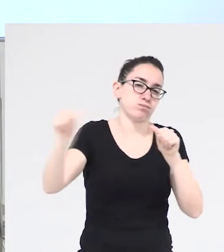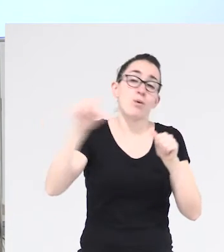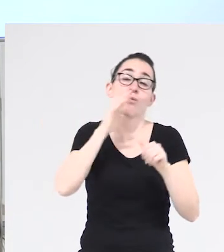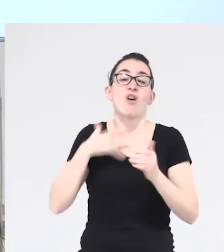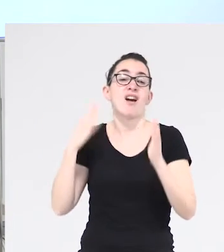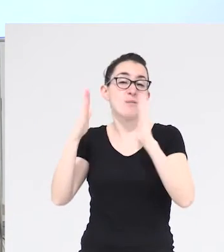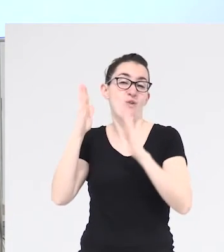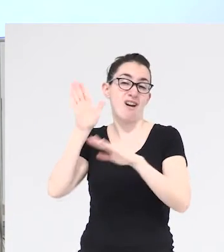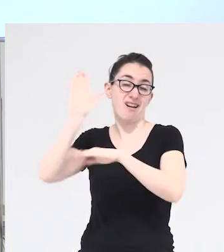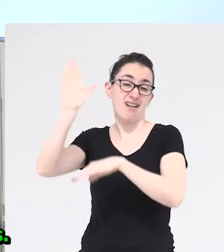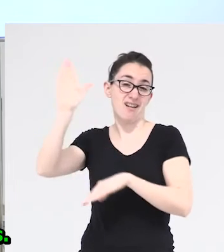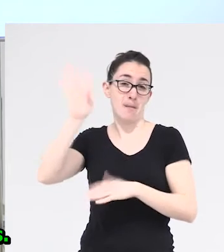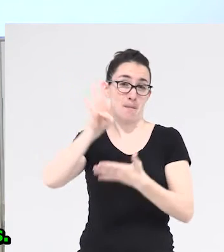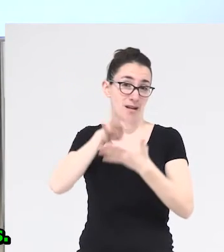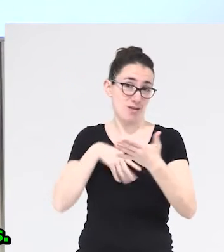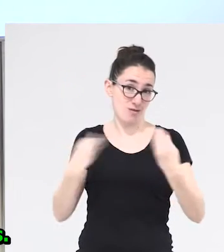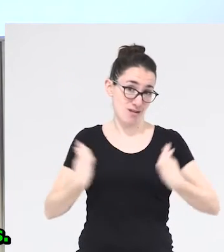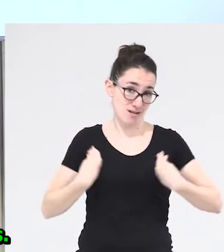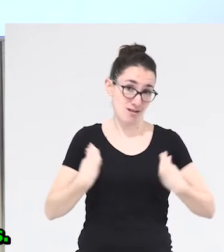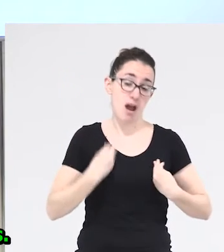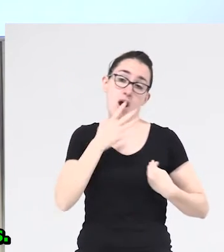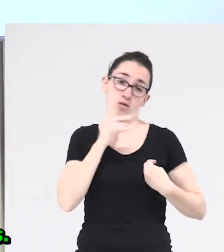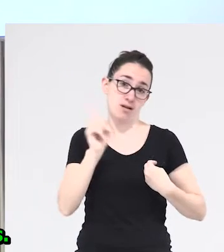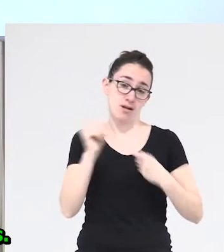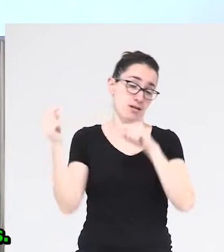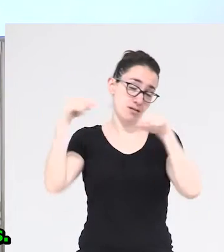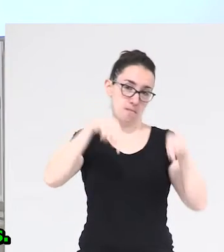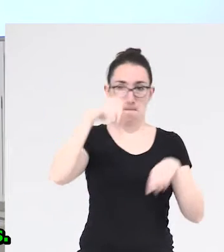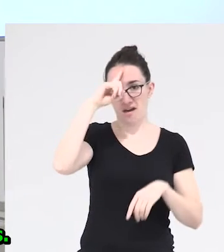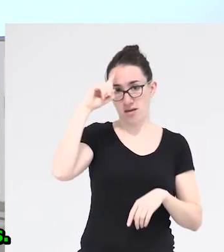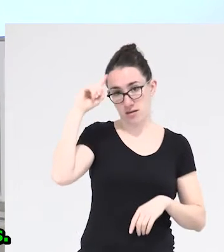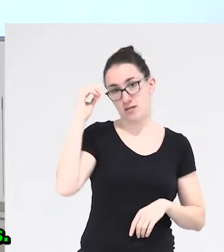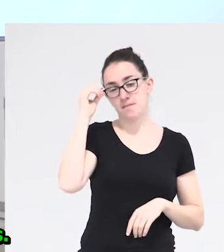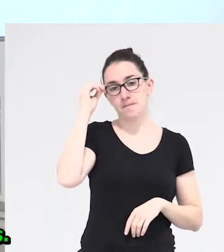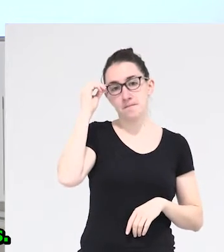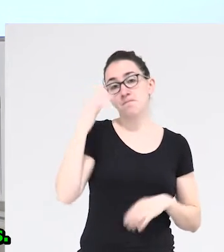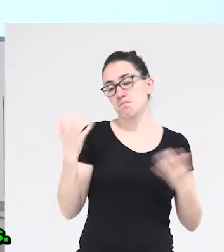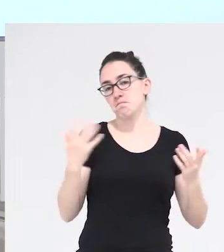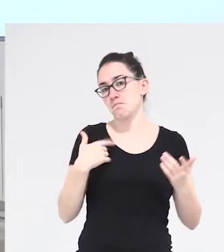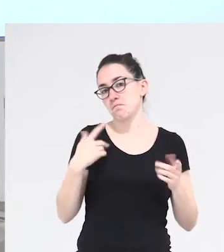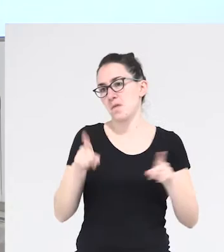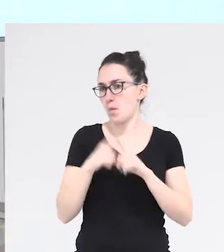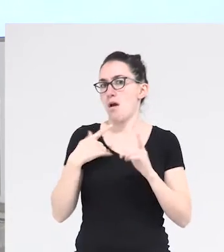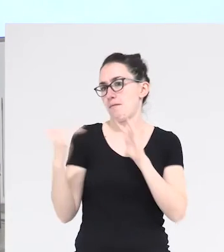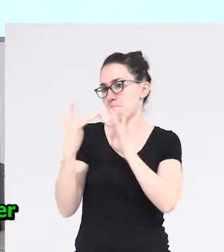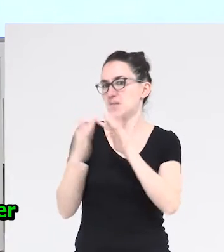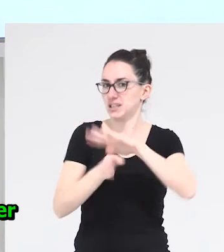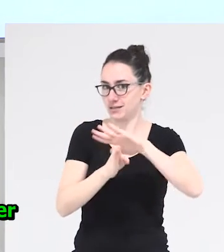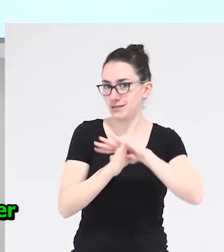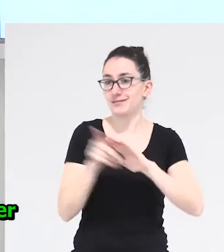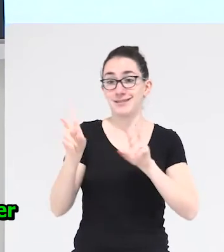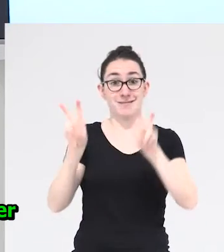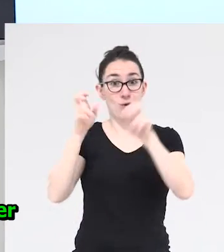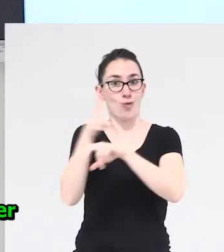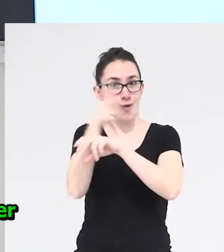Barcelona. Ahora vivo en Madrid, entonces igualmente ahí siempre seguimos, ¿no? Y es WIFAC y me encanta